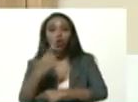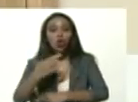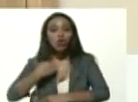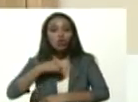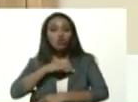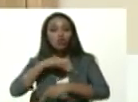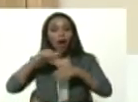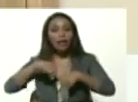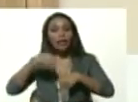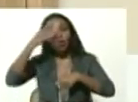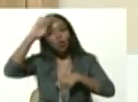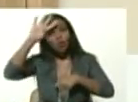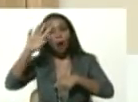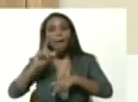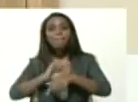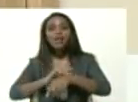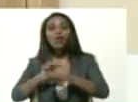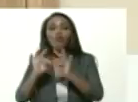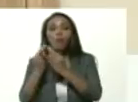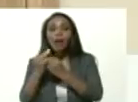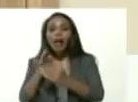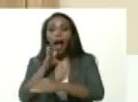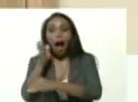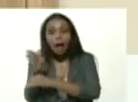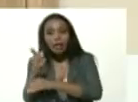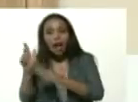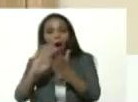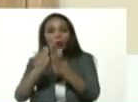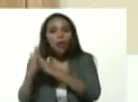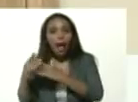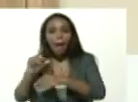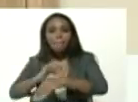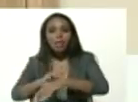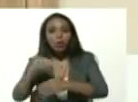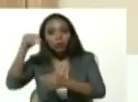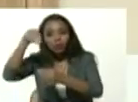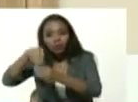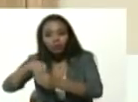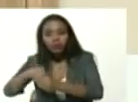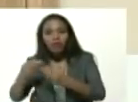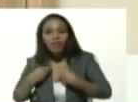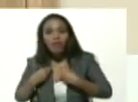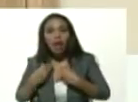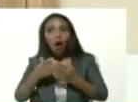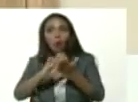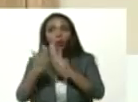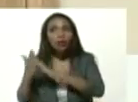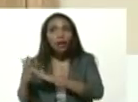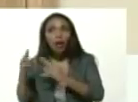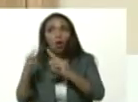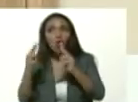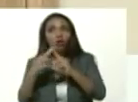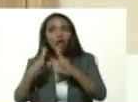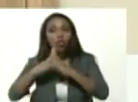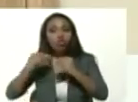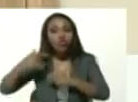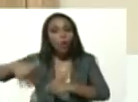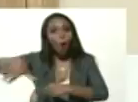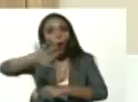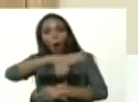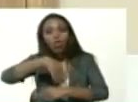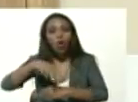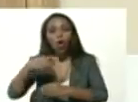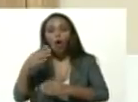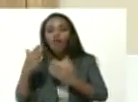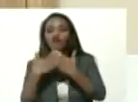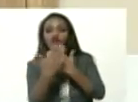Cuba. El médico de familia, el médico que está en la comunidad, el médico que vive en la comunidad, el médico que conoce a todos los vecinos y vecinas. Ese